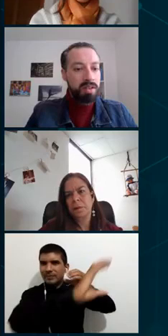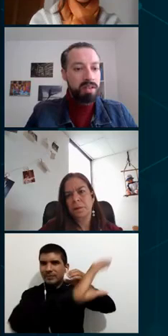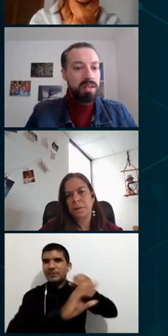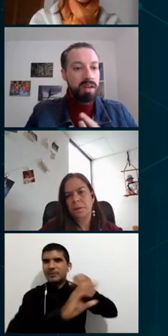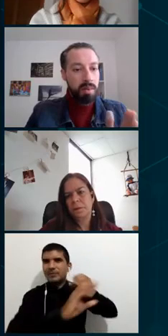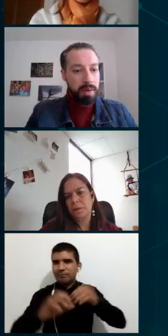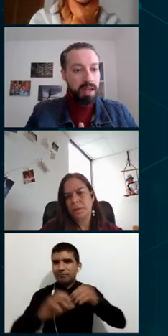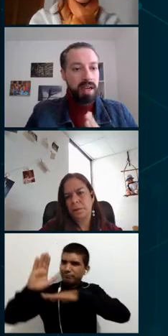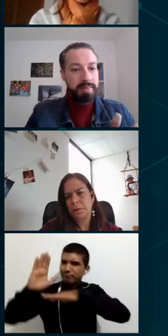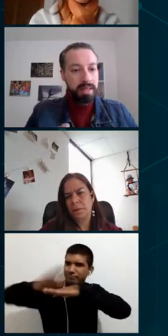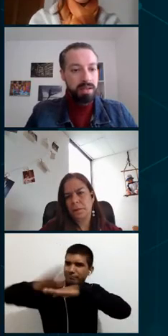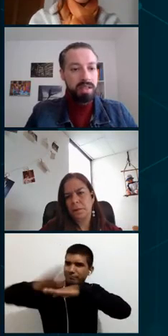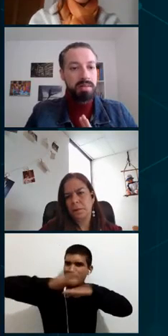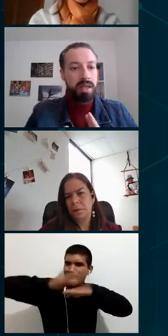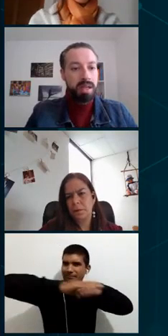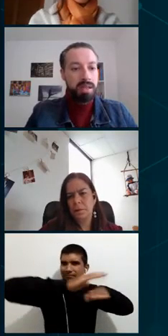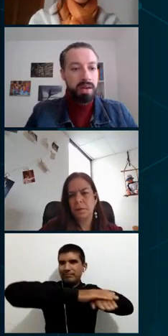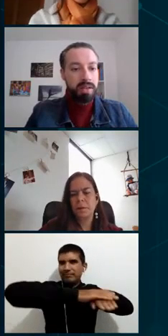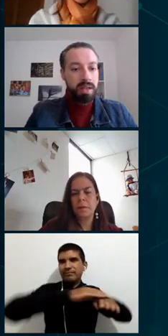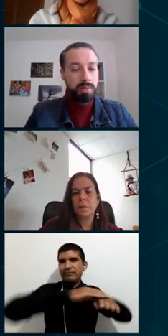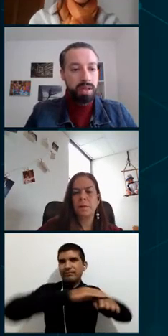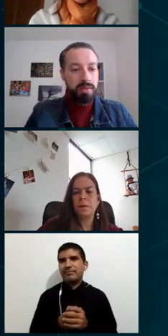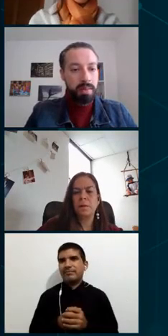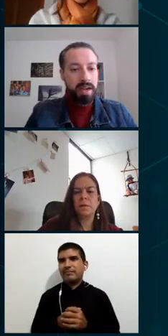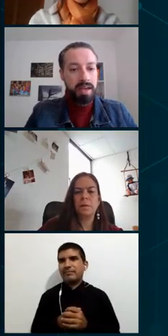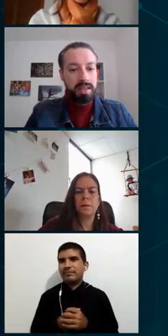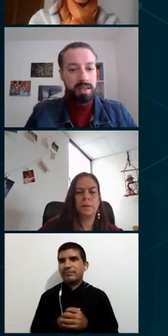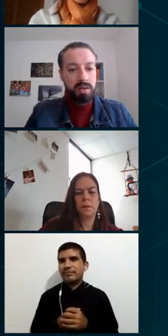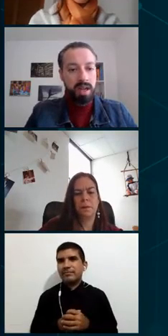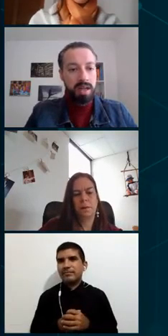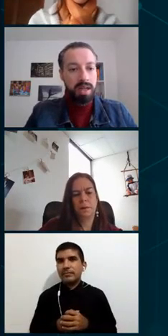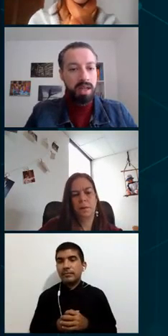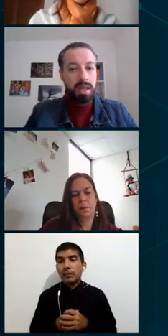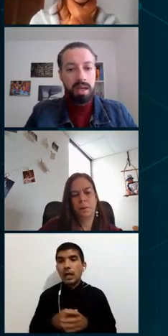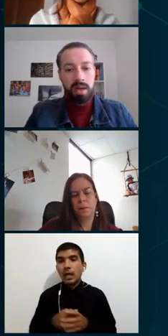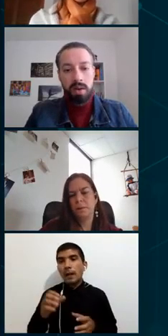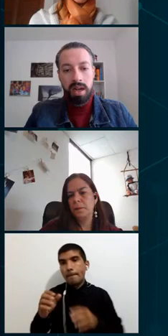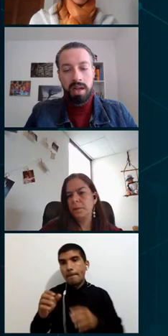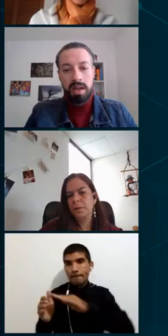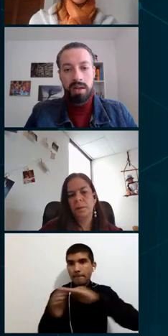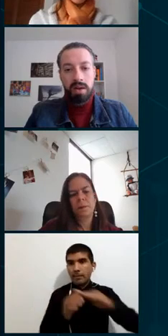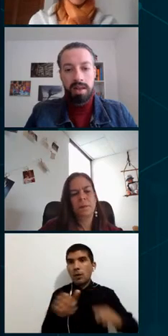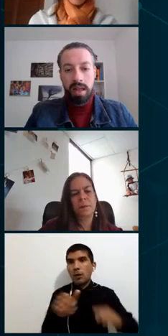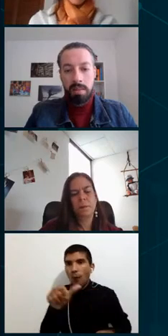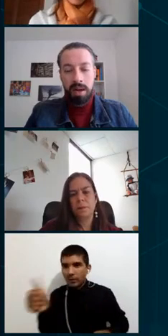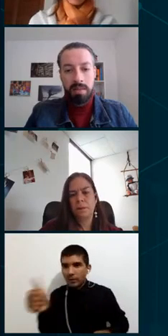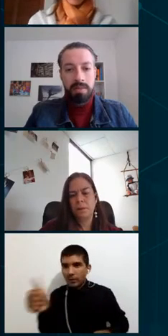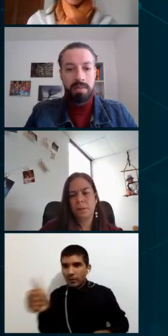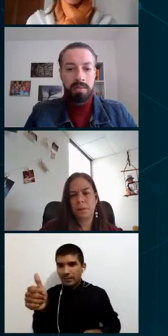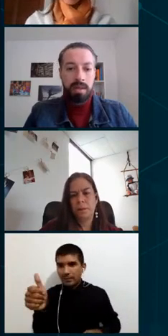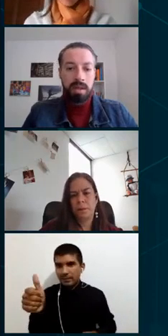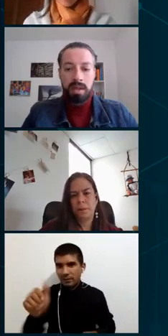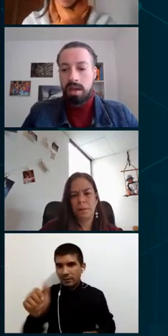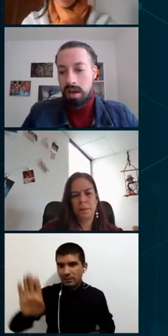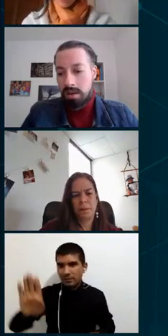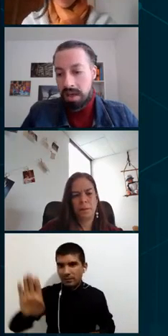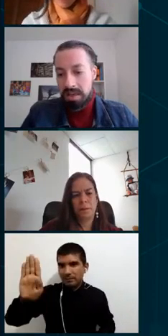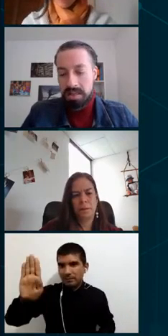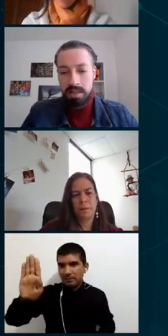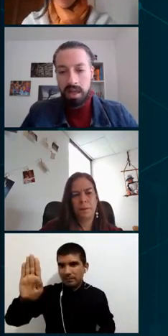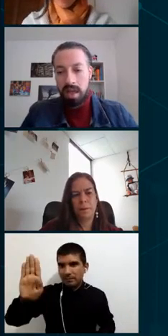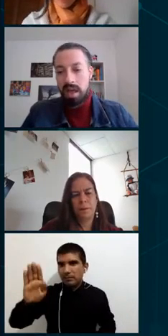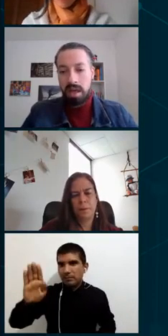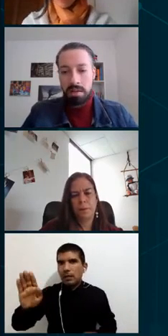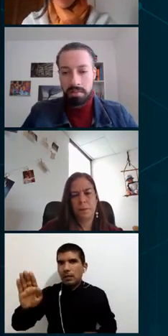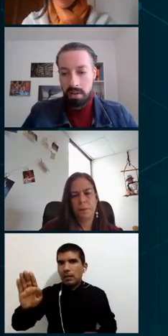autocuidado, como para que las personas también se vayan un poquito familiarizando con el tema. Creo